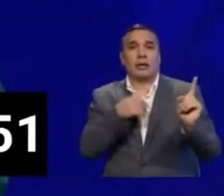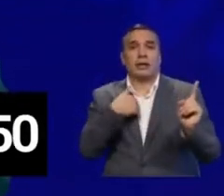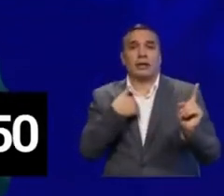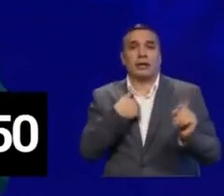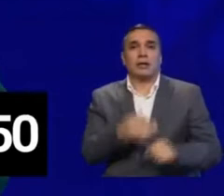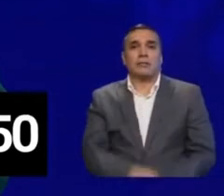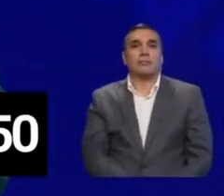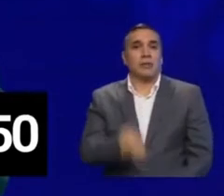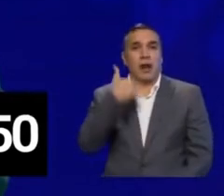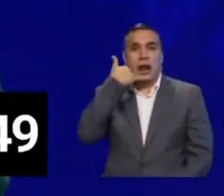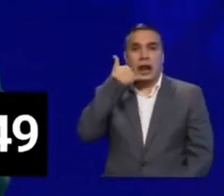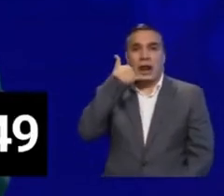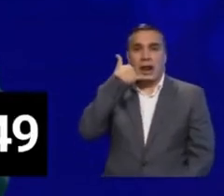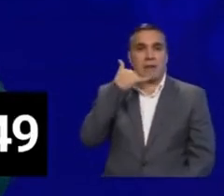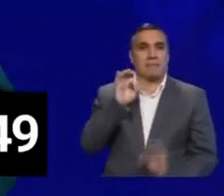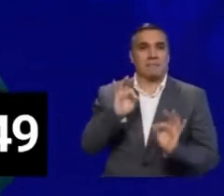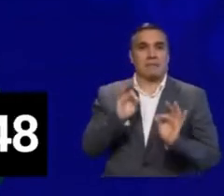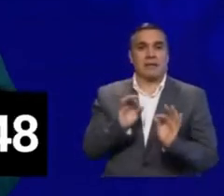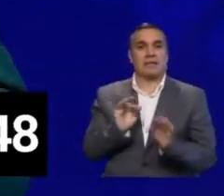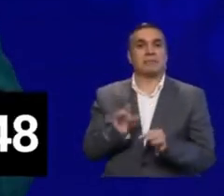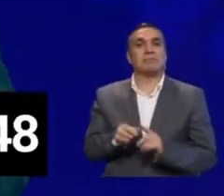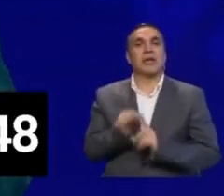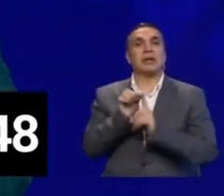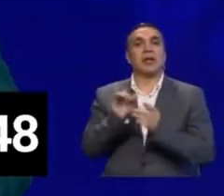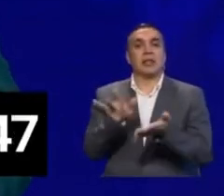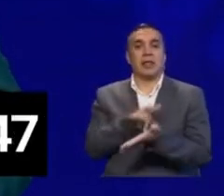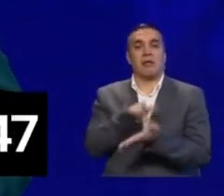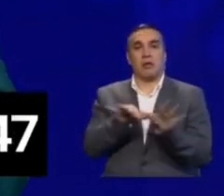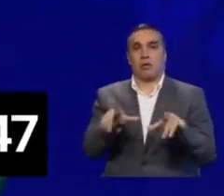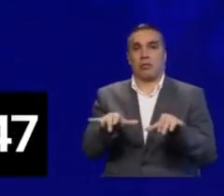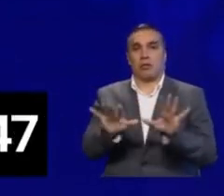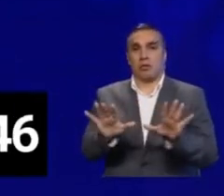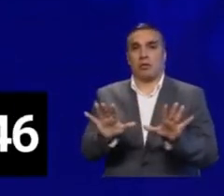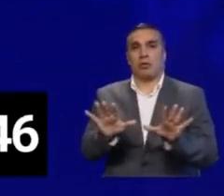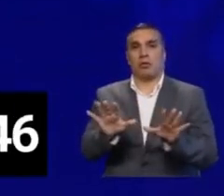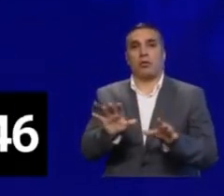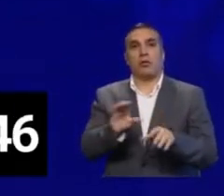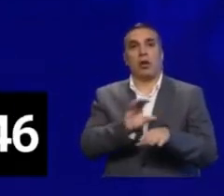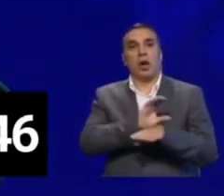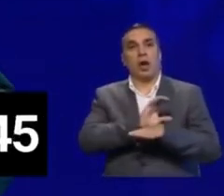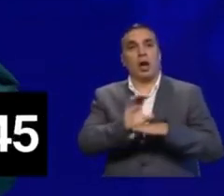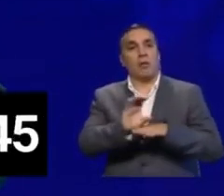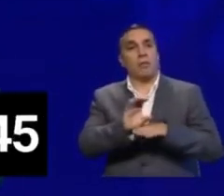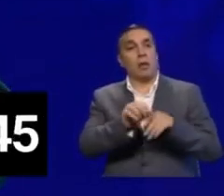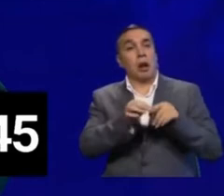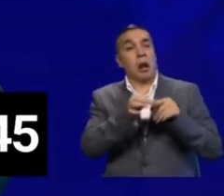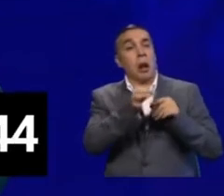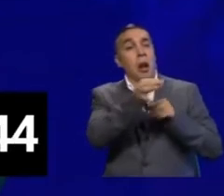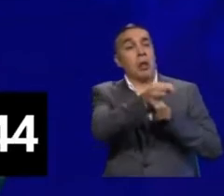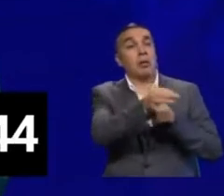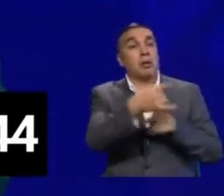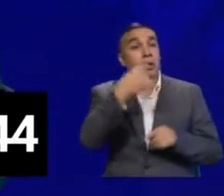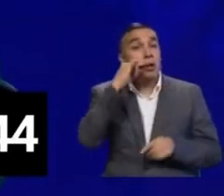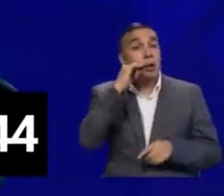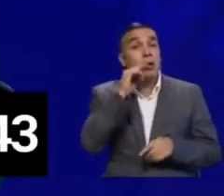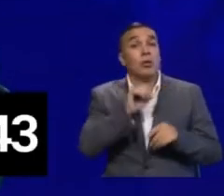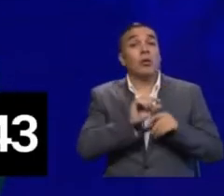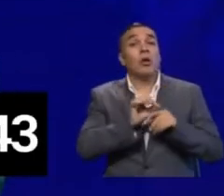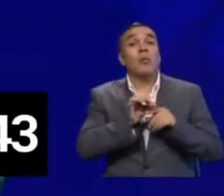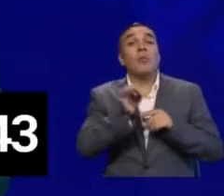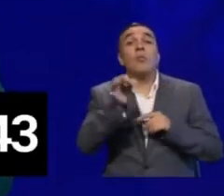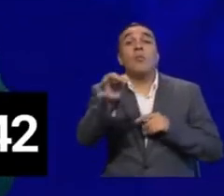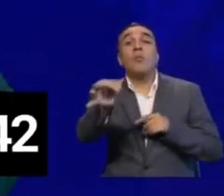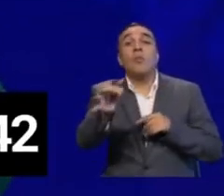tenga un teléfono inteligente, una tablet, un computador, en la ruralidad, en las zonas rurales, nuestros niños de pueblos y